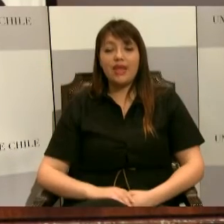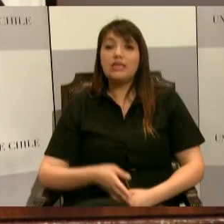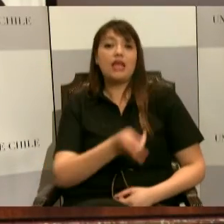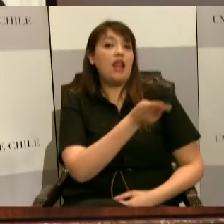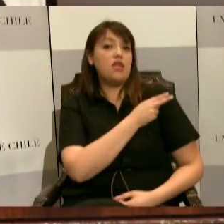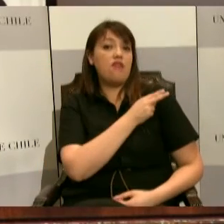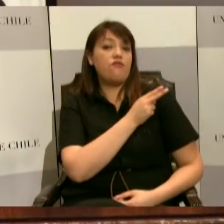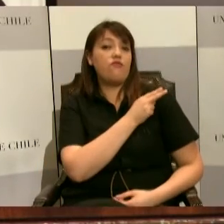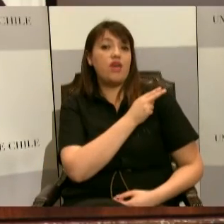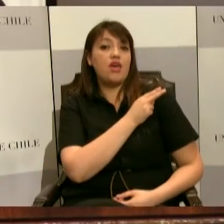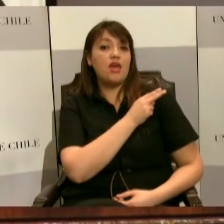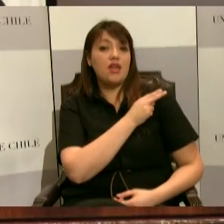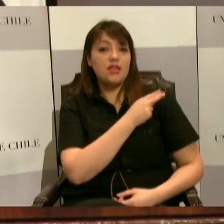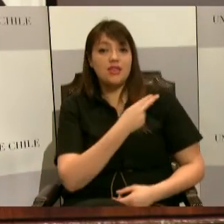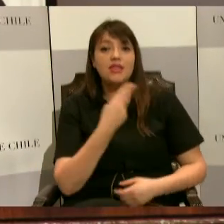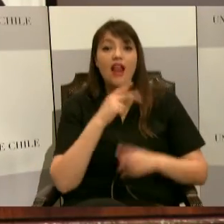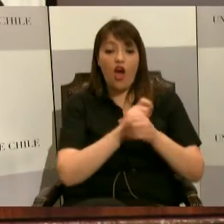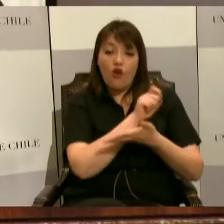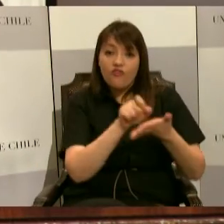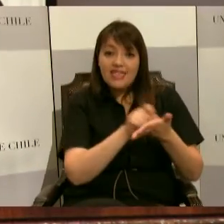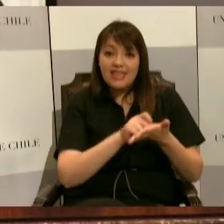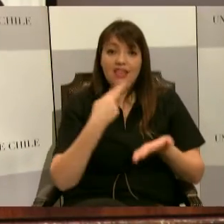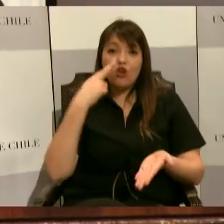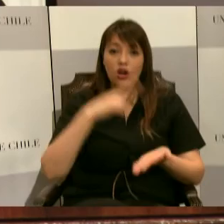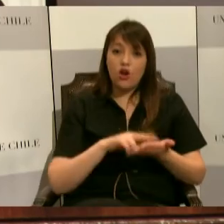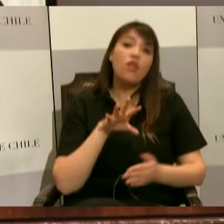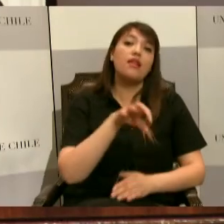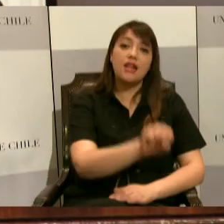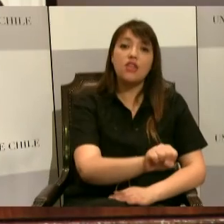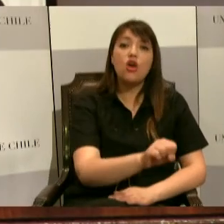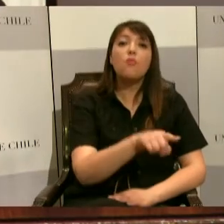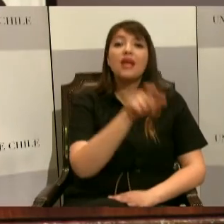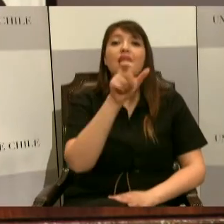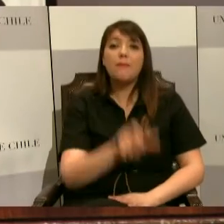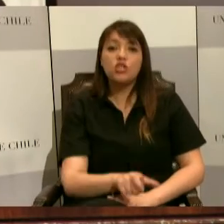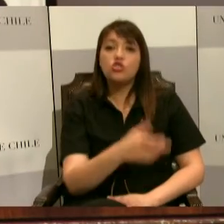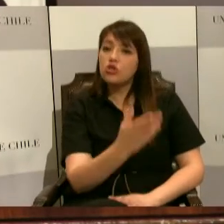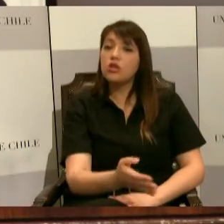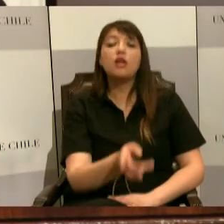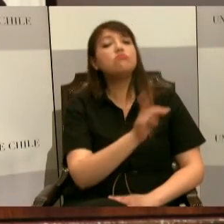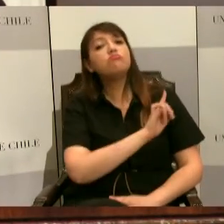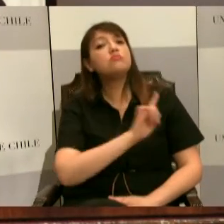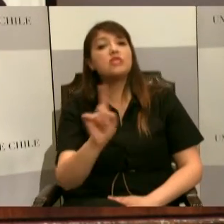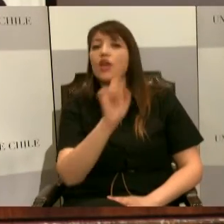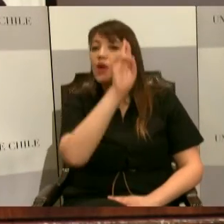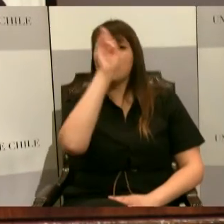jefe de la oficina de correos lo ha detenido, es porque esa persona ya no es el